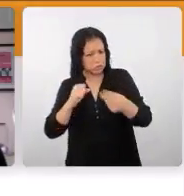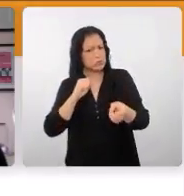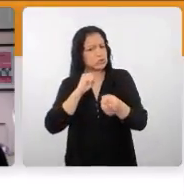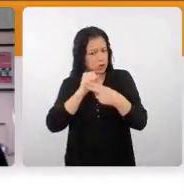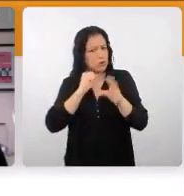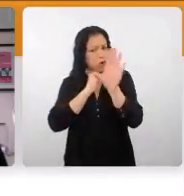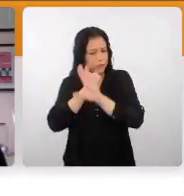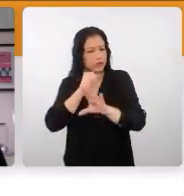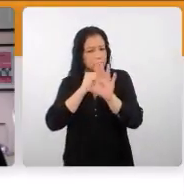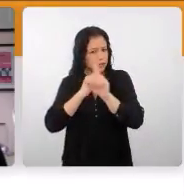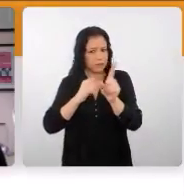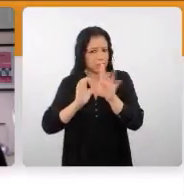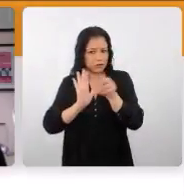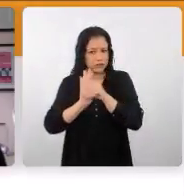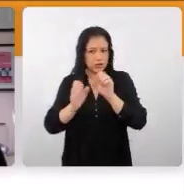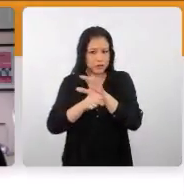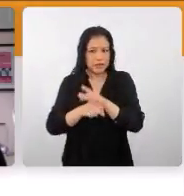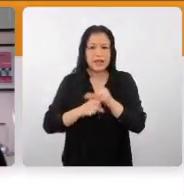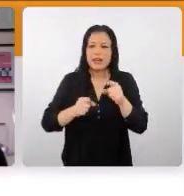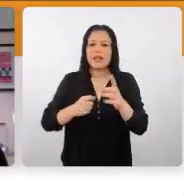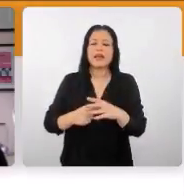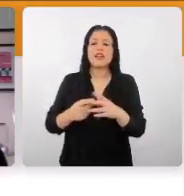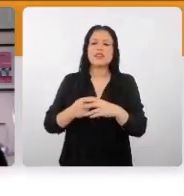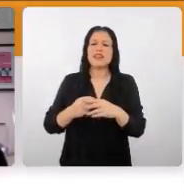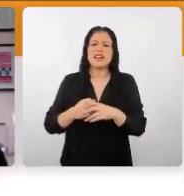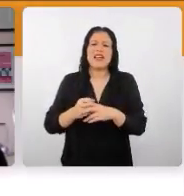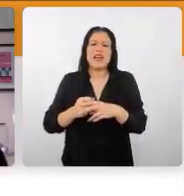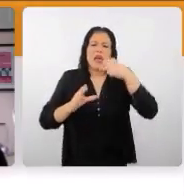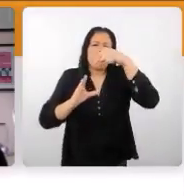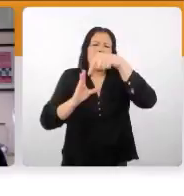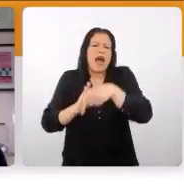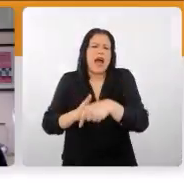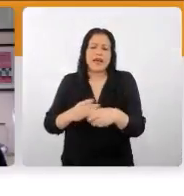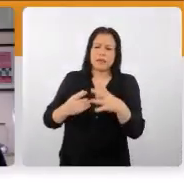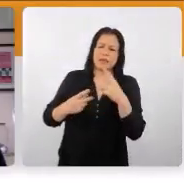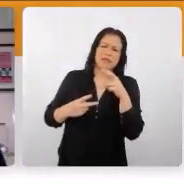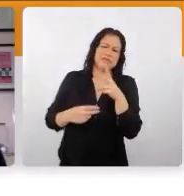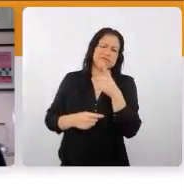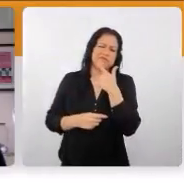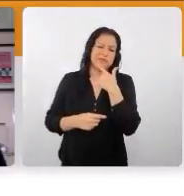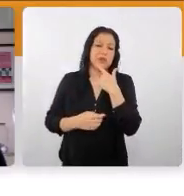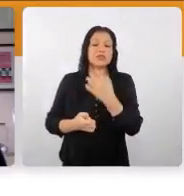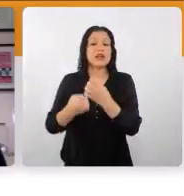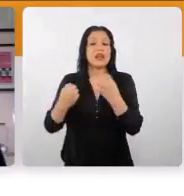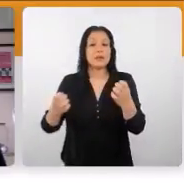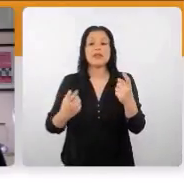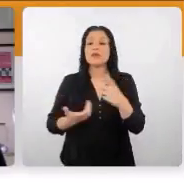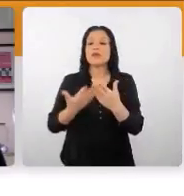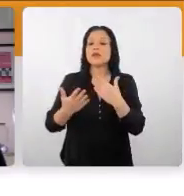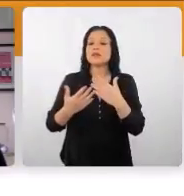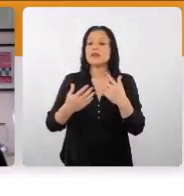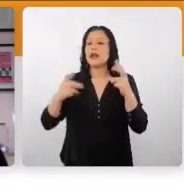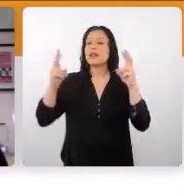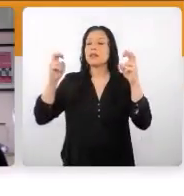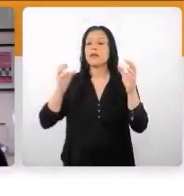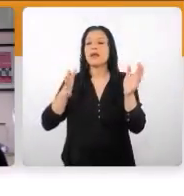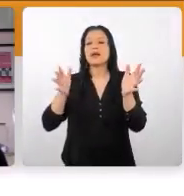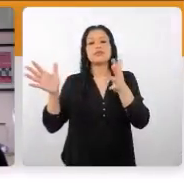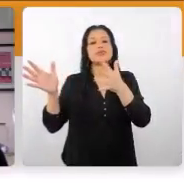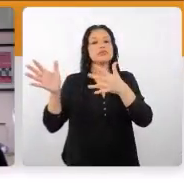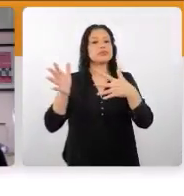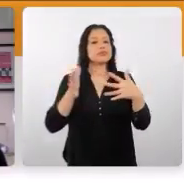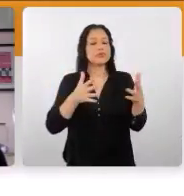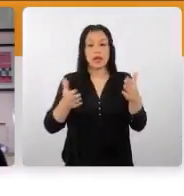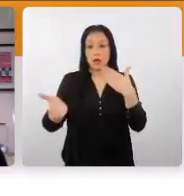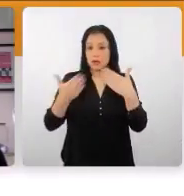acá evitar la exageración, ¿sí? De hecho, los elementos que más se valoran es la ventilación. Entonces, cuando